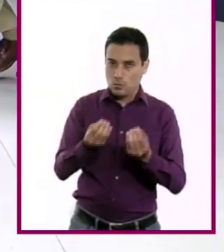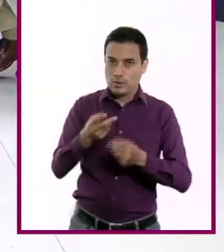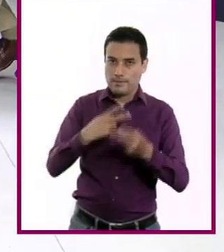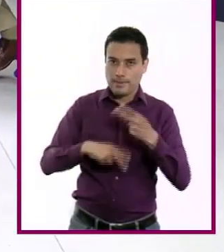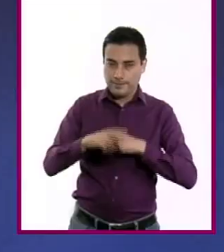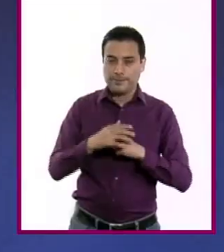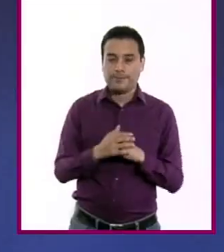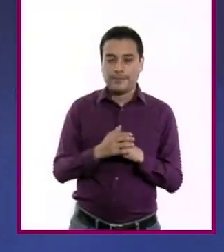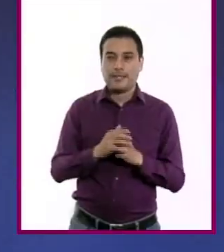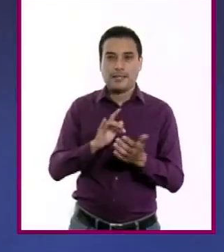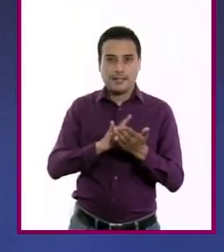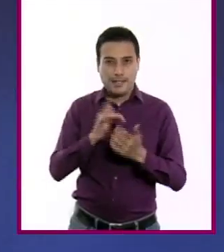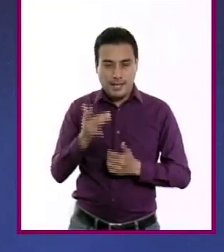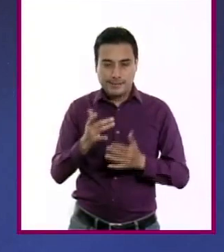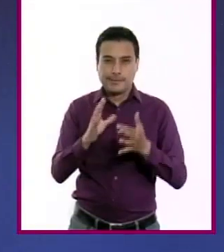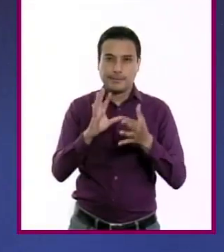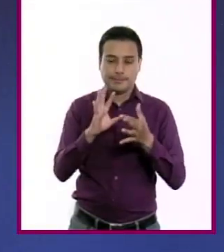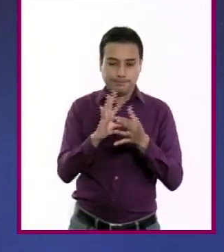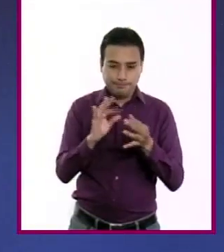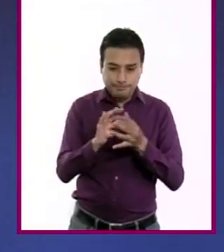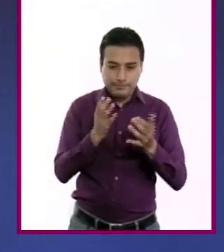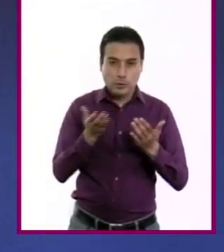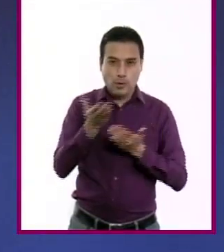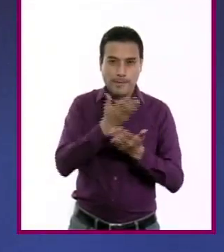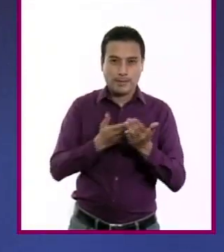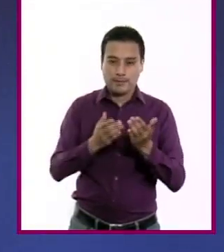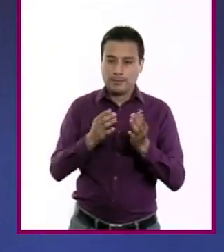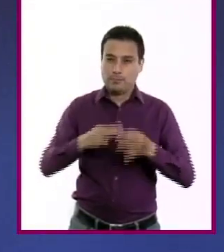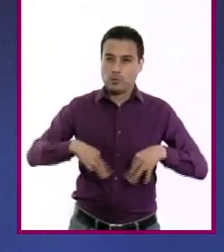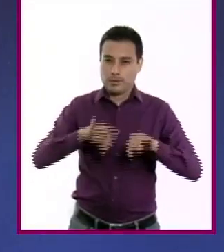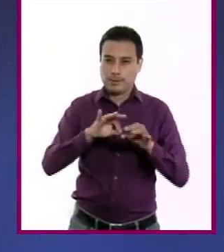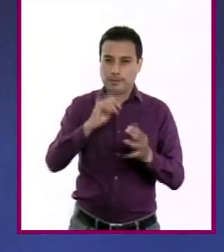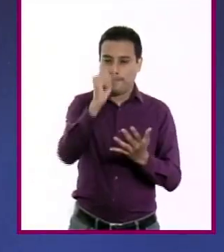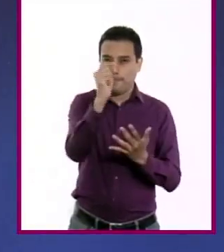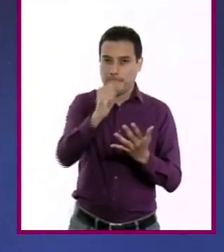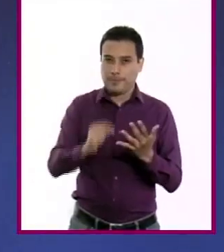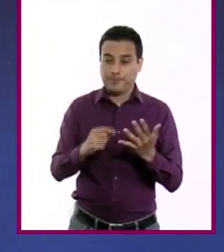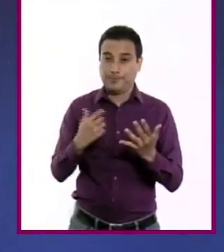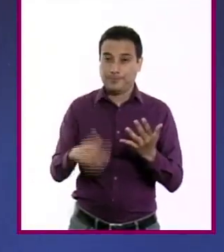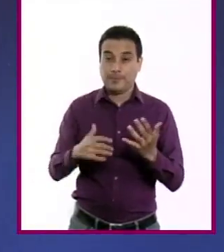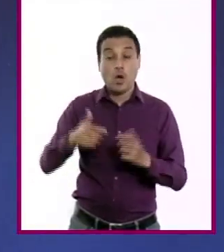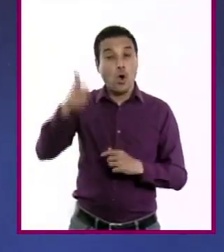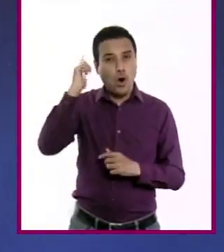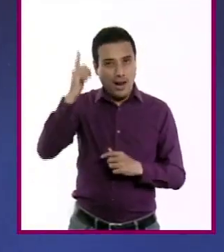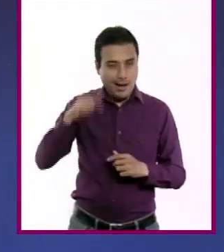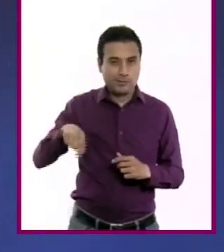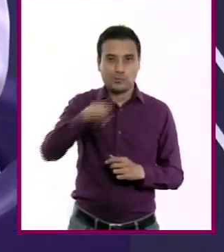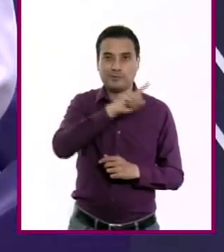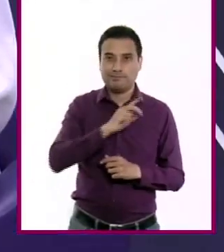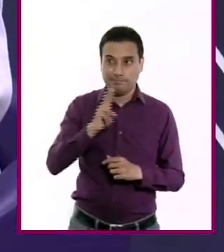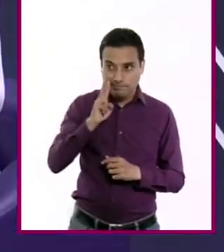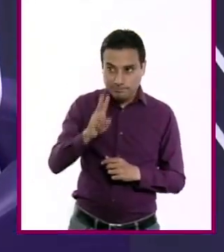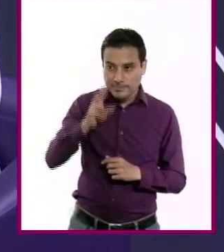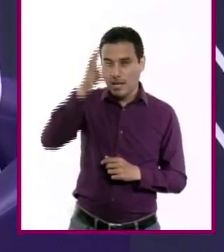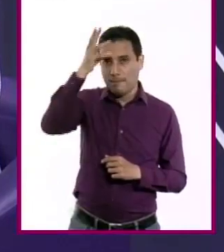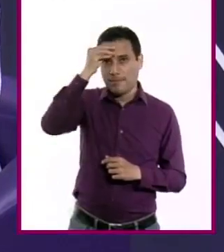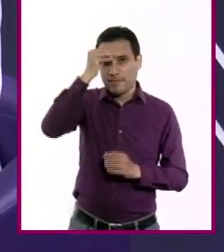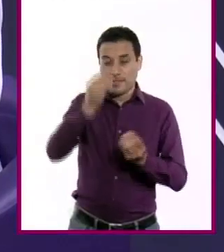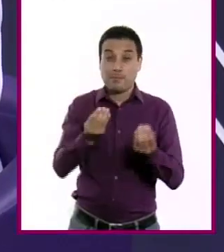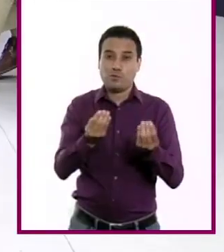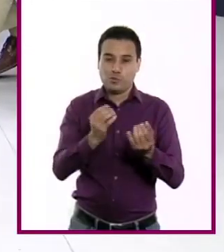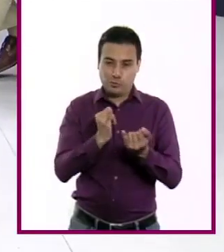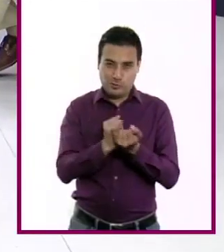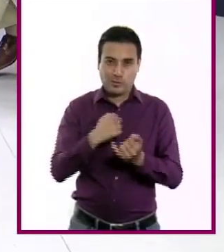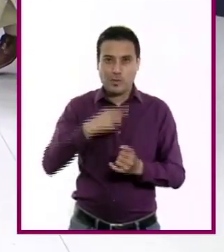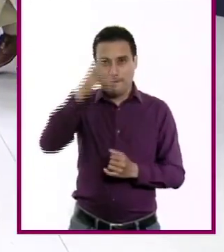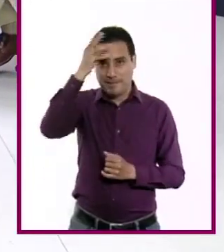a acompañarnos y compartirnos la información tan importante en esta era digital. Espero que ustedes también hayan aprendido mucho al igual que